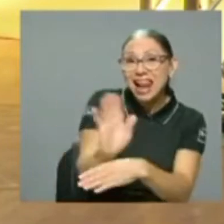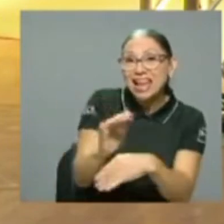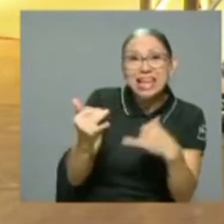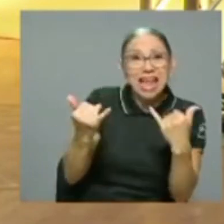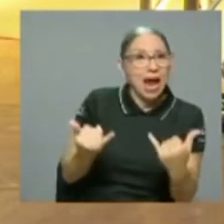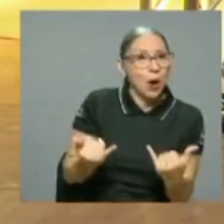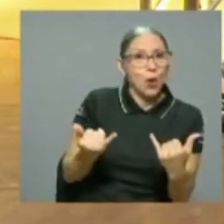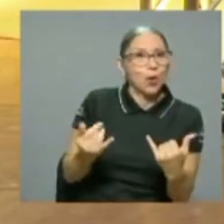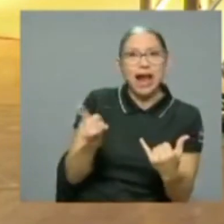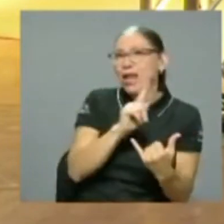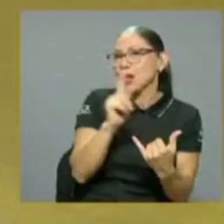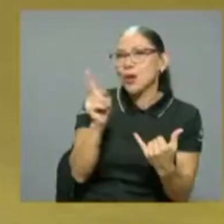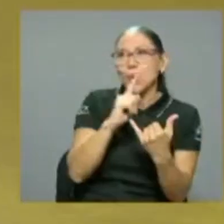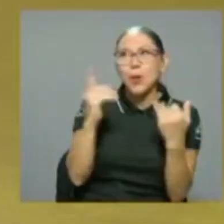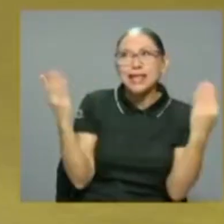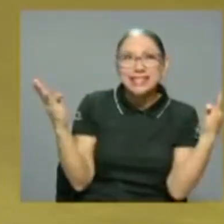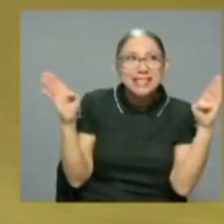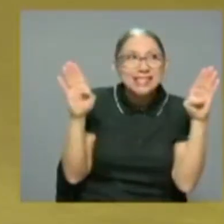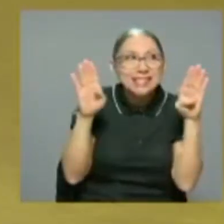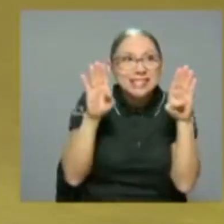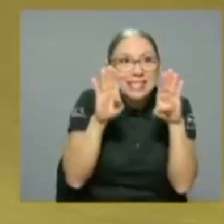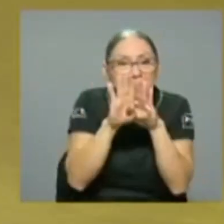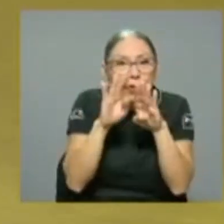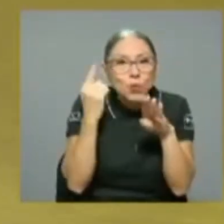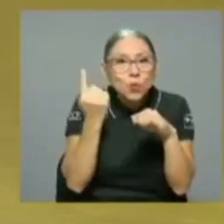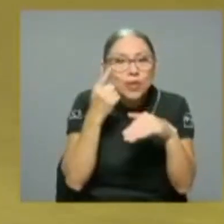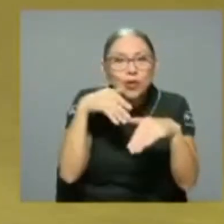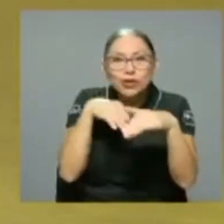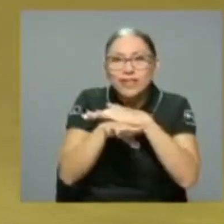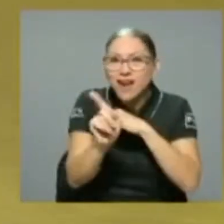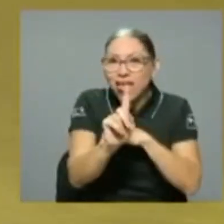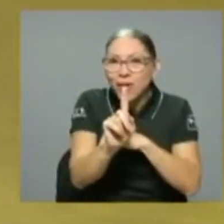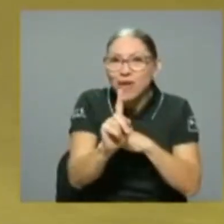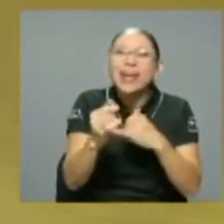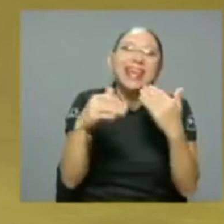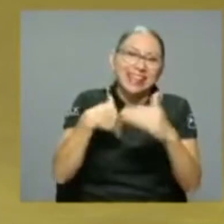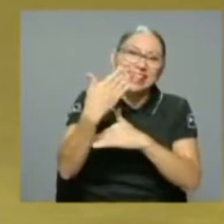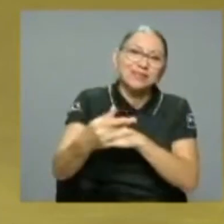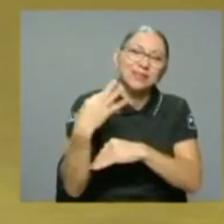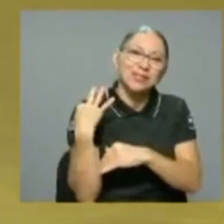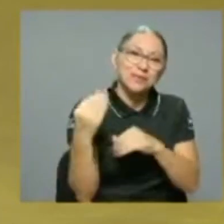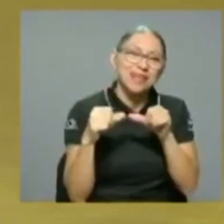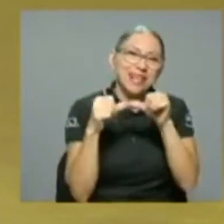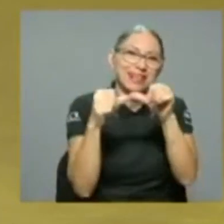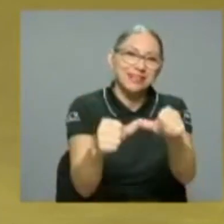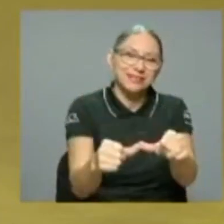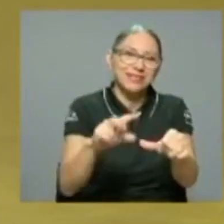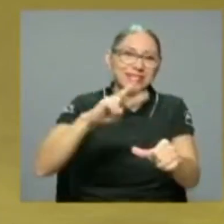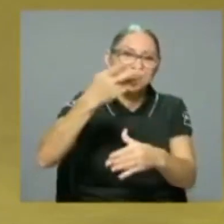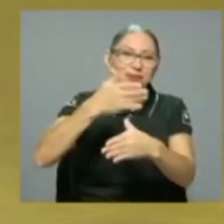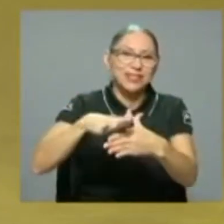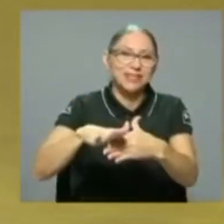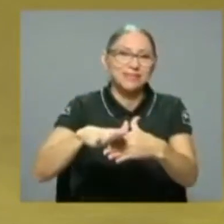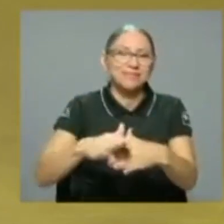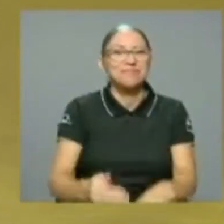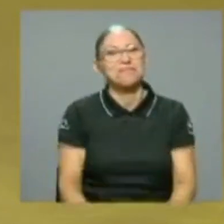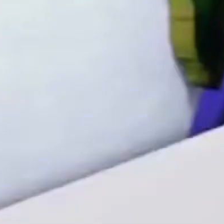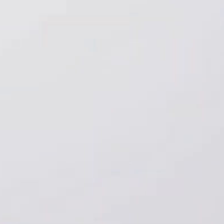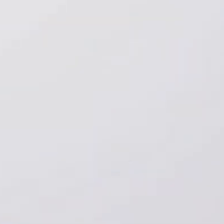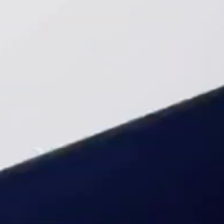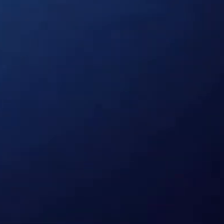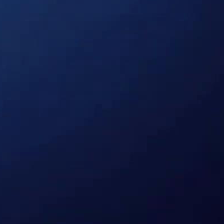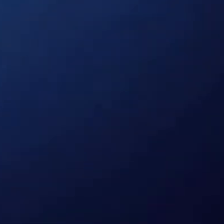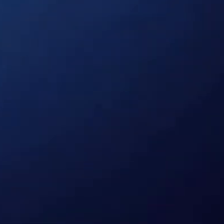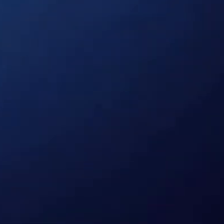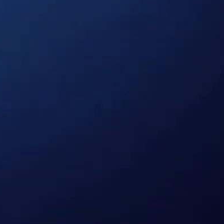no es de circuito cerrado, que nos invite a regresar para el segundo segmento. Regresamos.